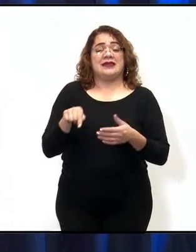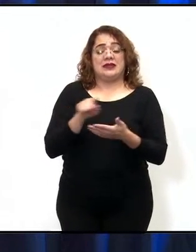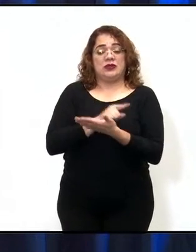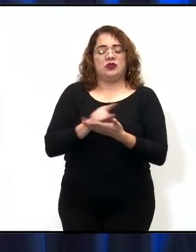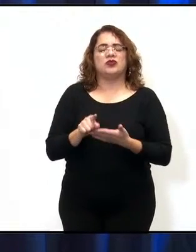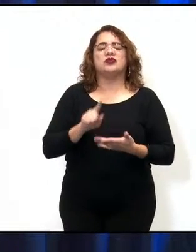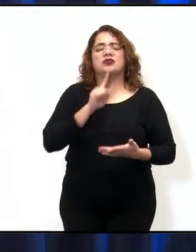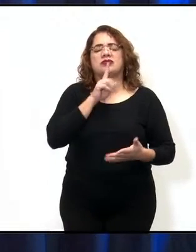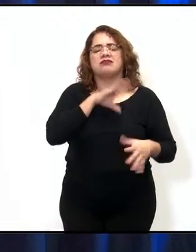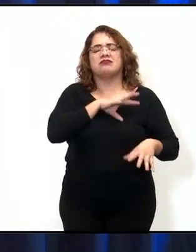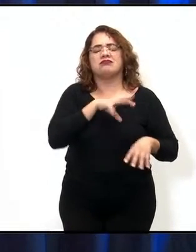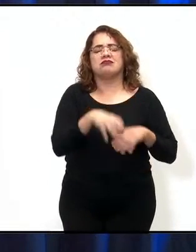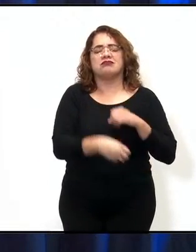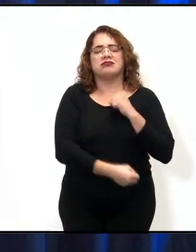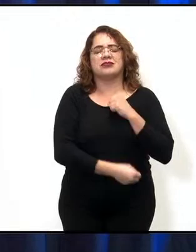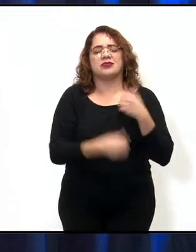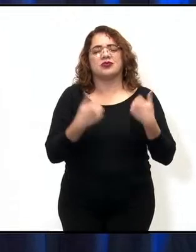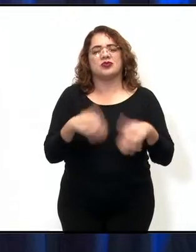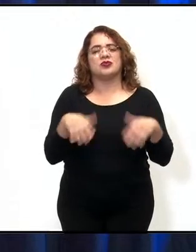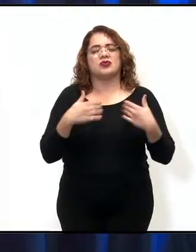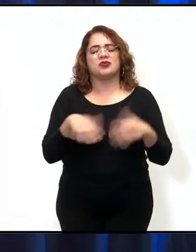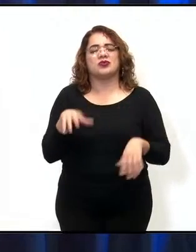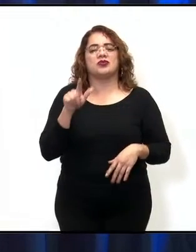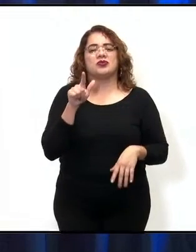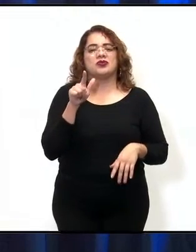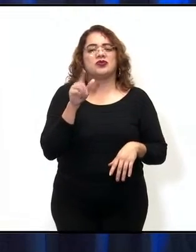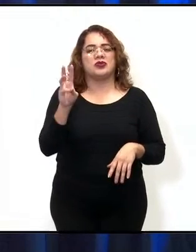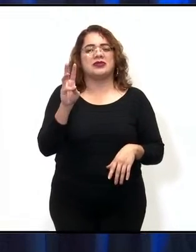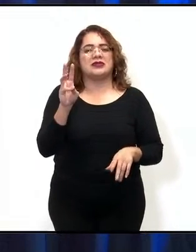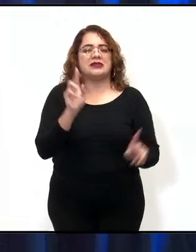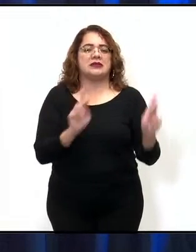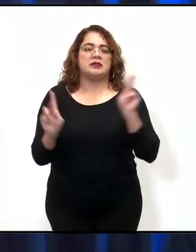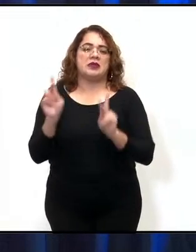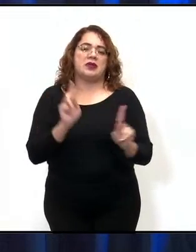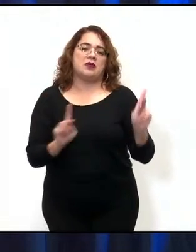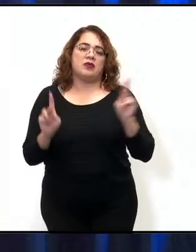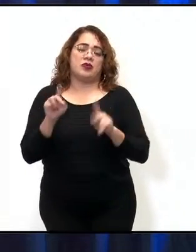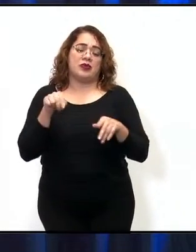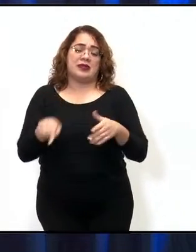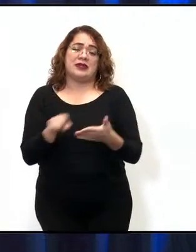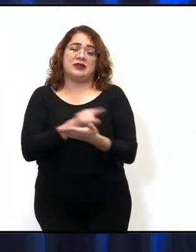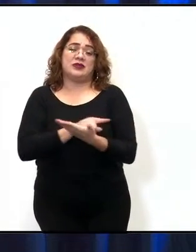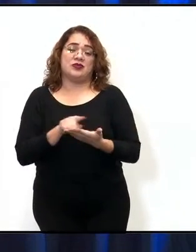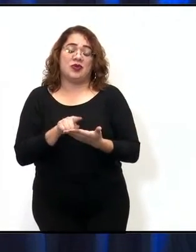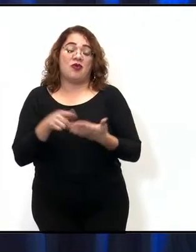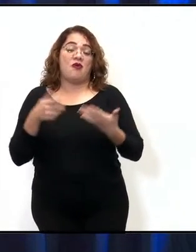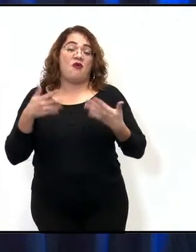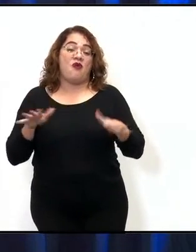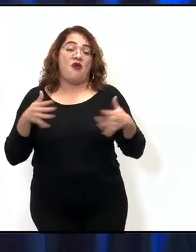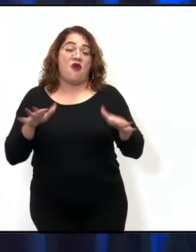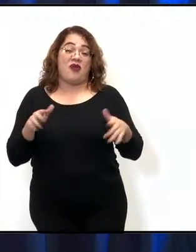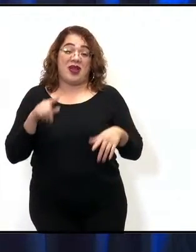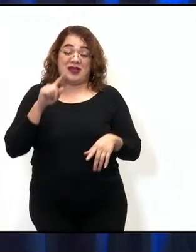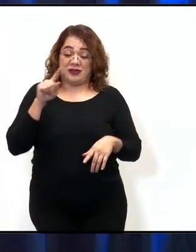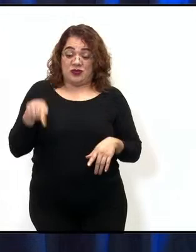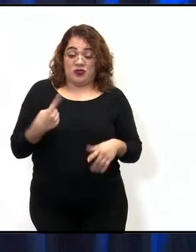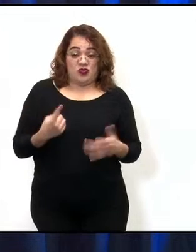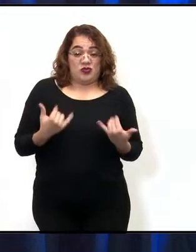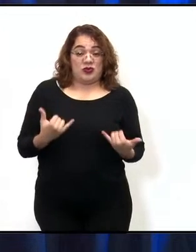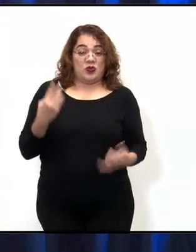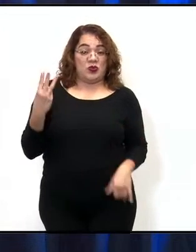devastadora. Ya hemos perdido a 26 personas esta semana y solo es